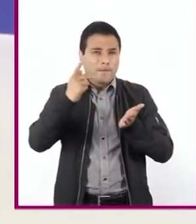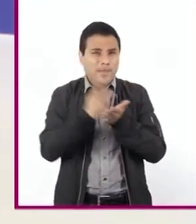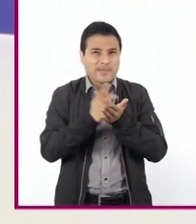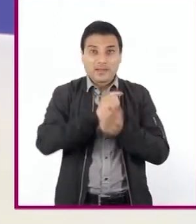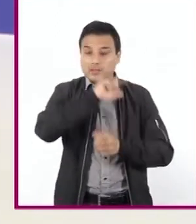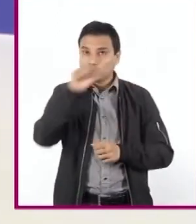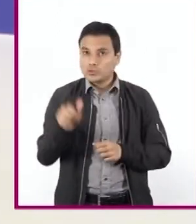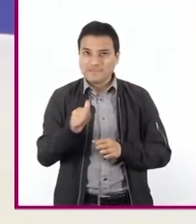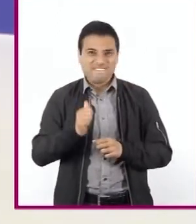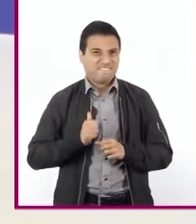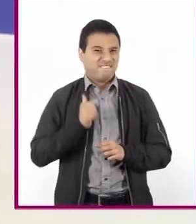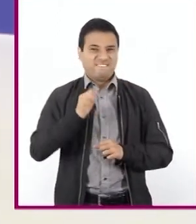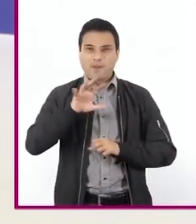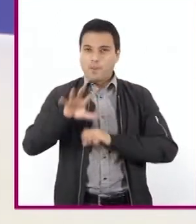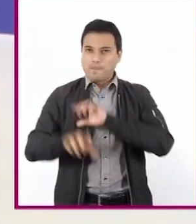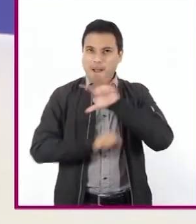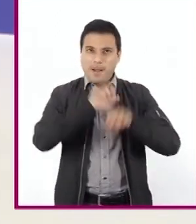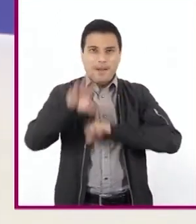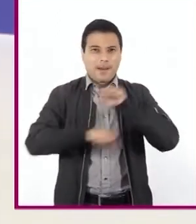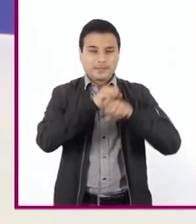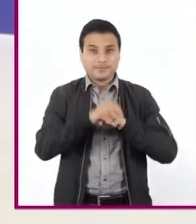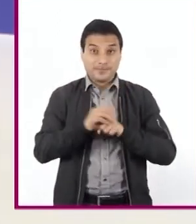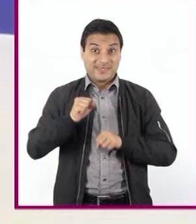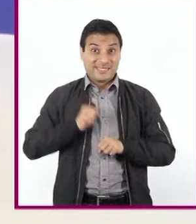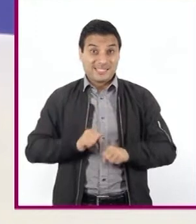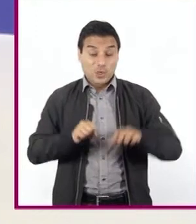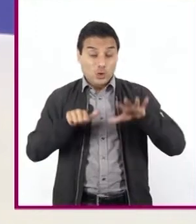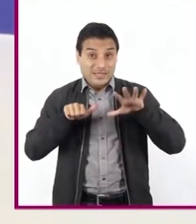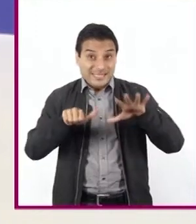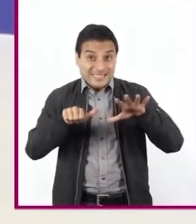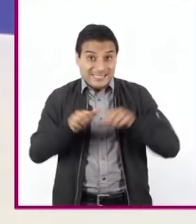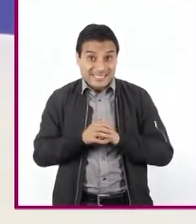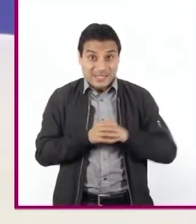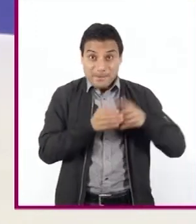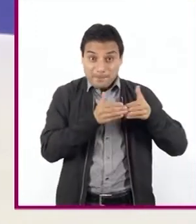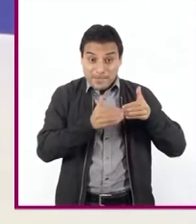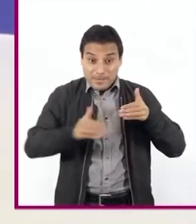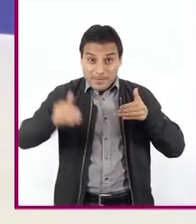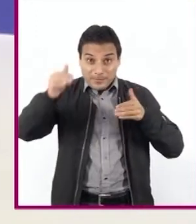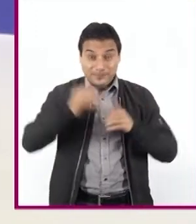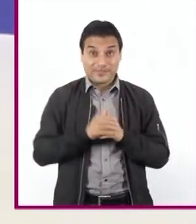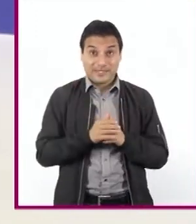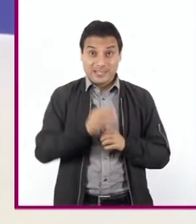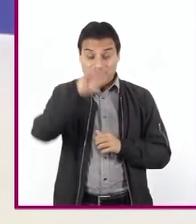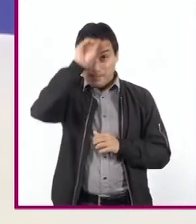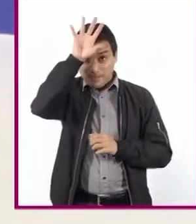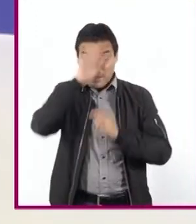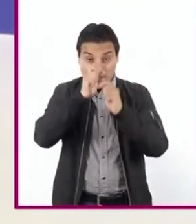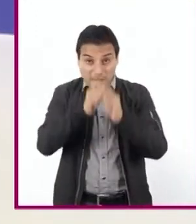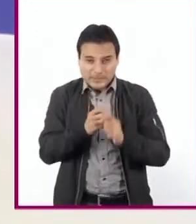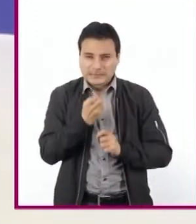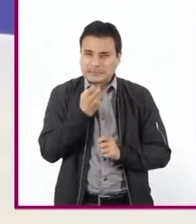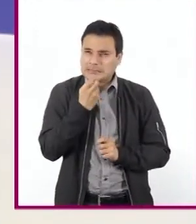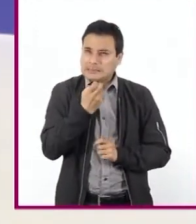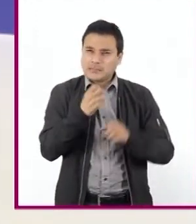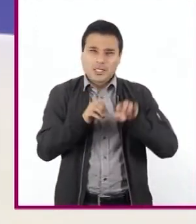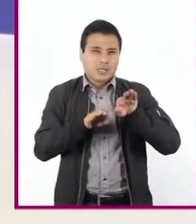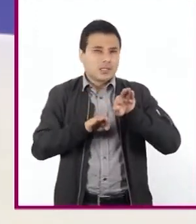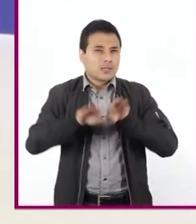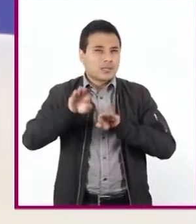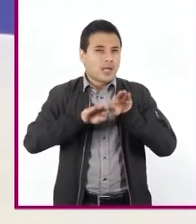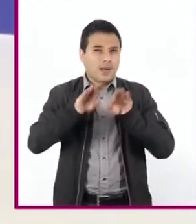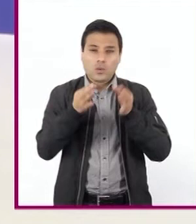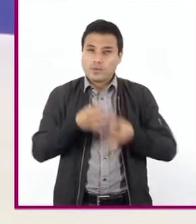explotarlos. De ahí que a lo largo del siglo XVI, la minería fue la actividad predominante de la